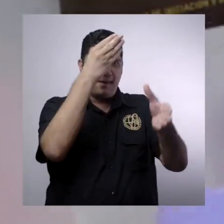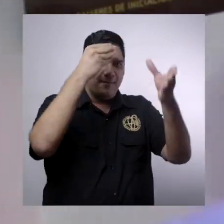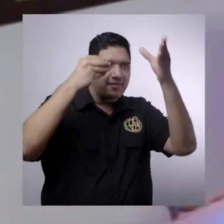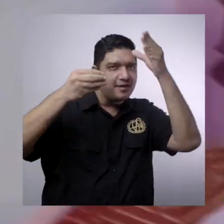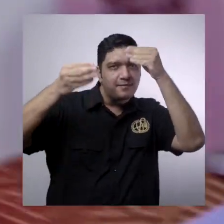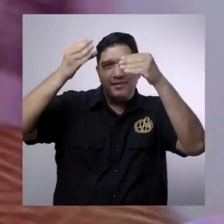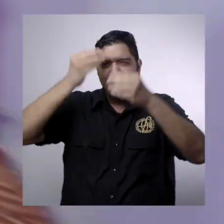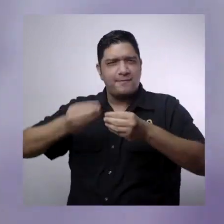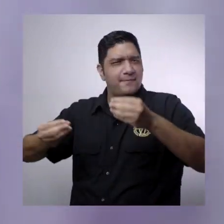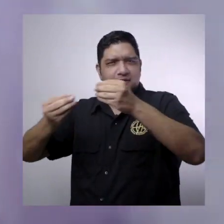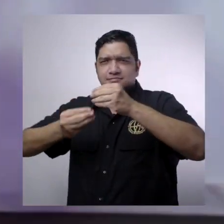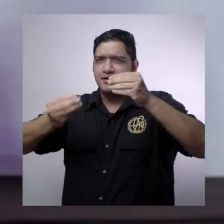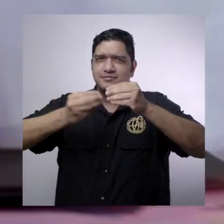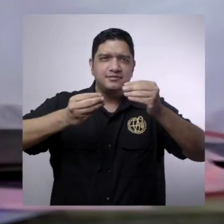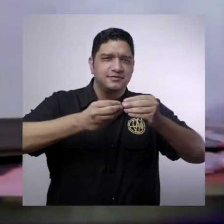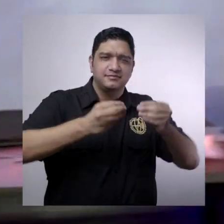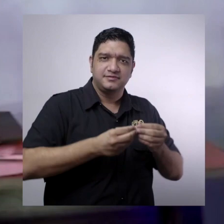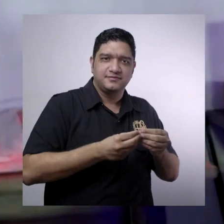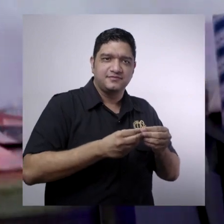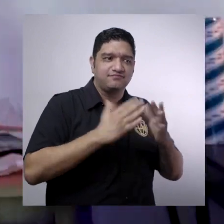de México a Guatemala,